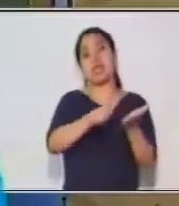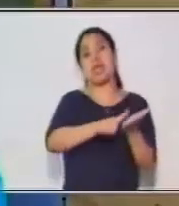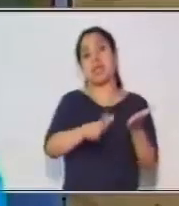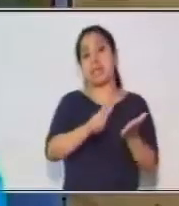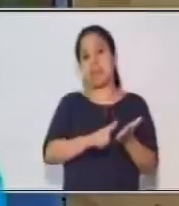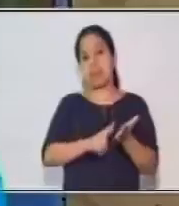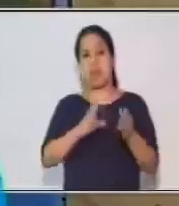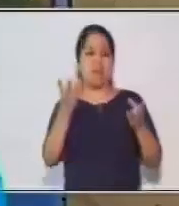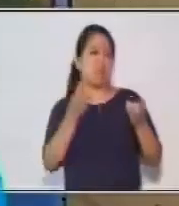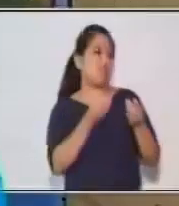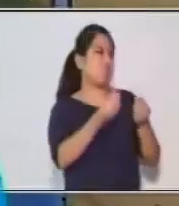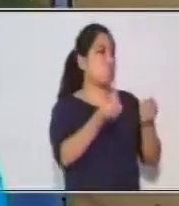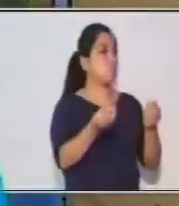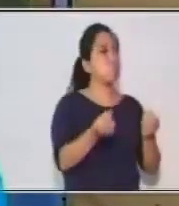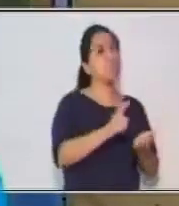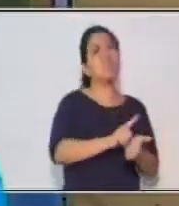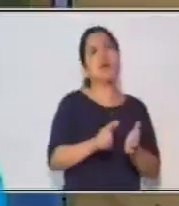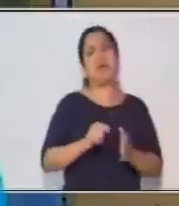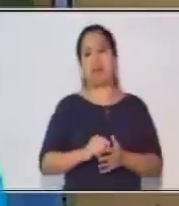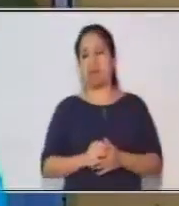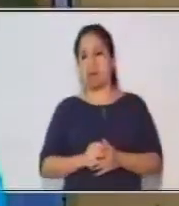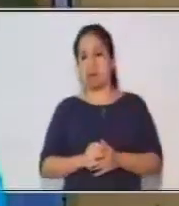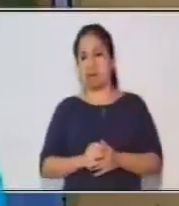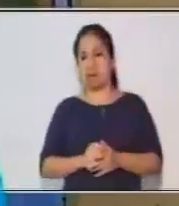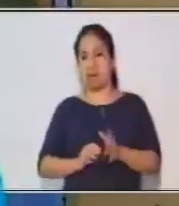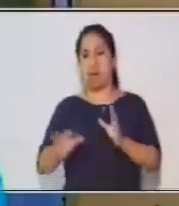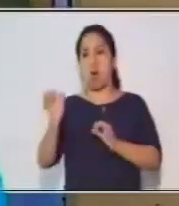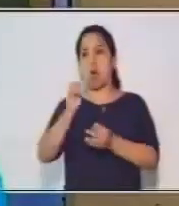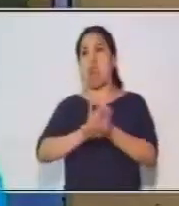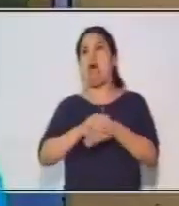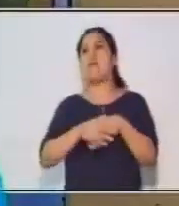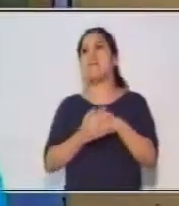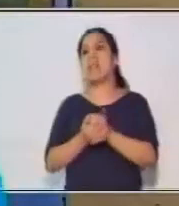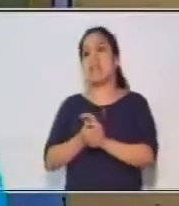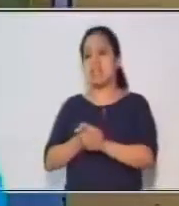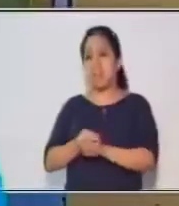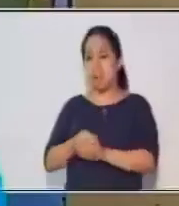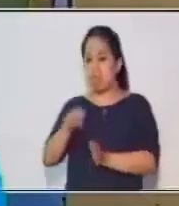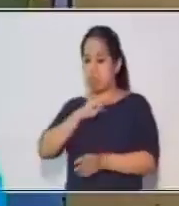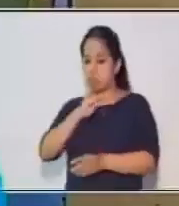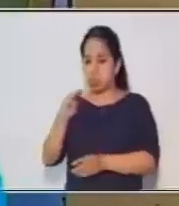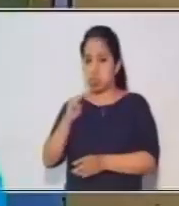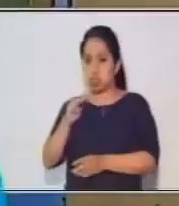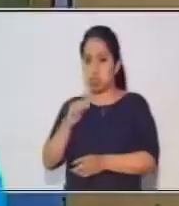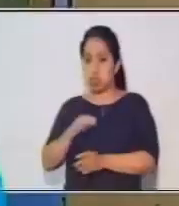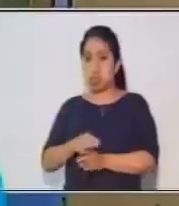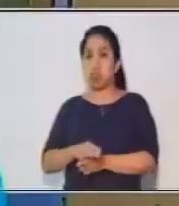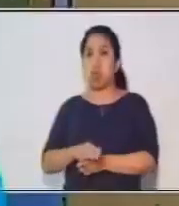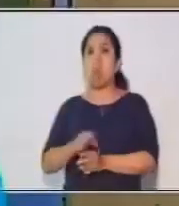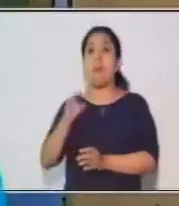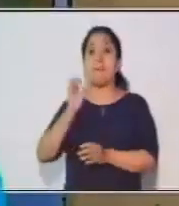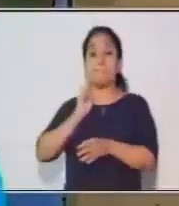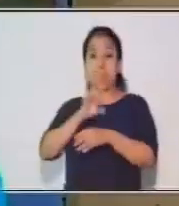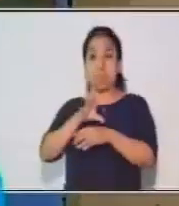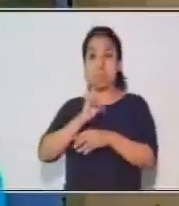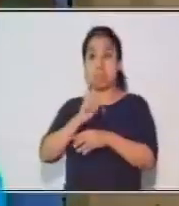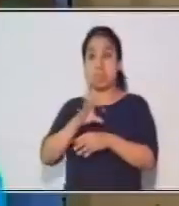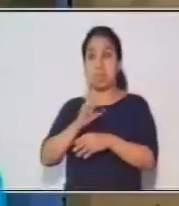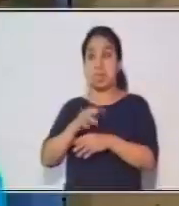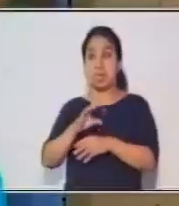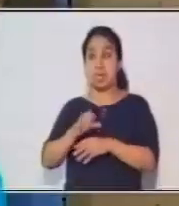qué sucio está acá, o lávate las manos, son mensajes implícitos, porque nosotros tenemos